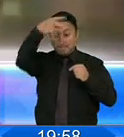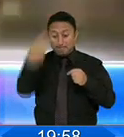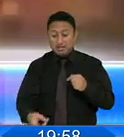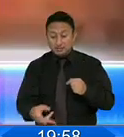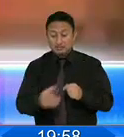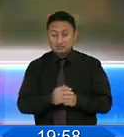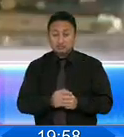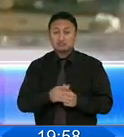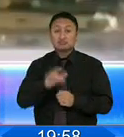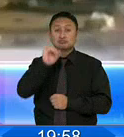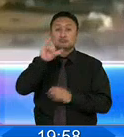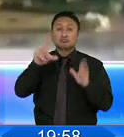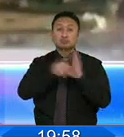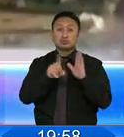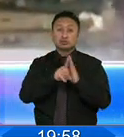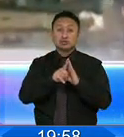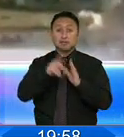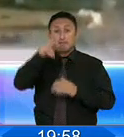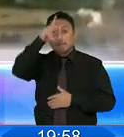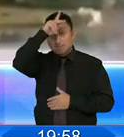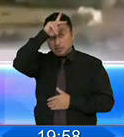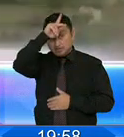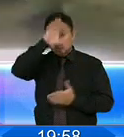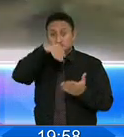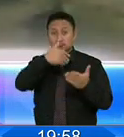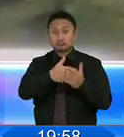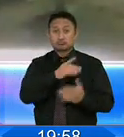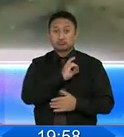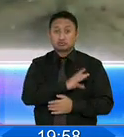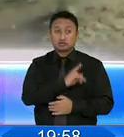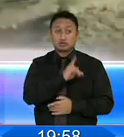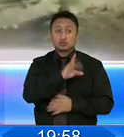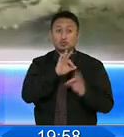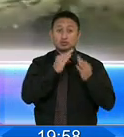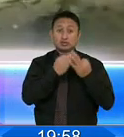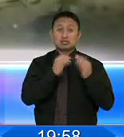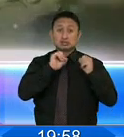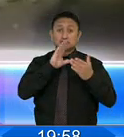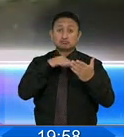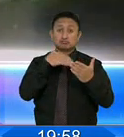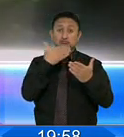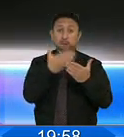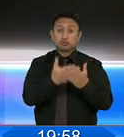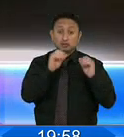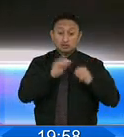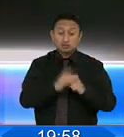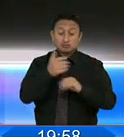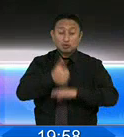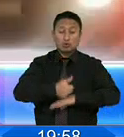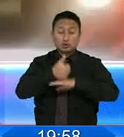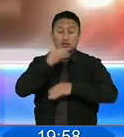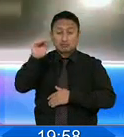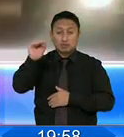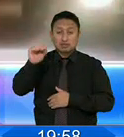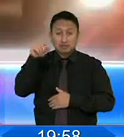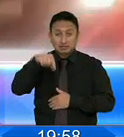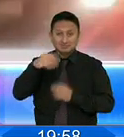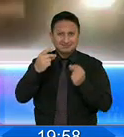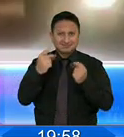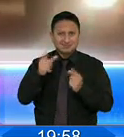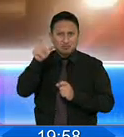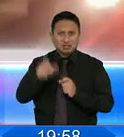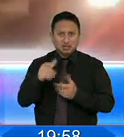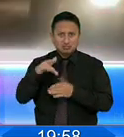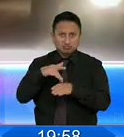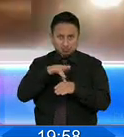paso ilegal en la frontera de Perú hacia Chile. Los familiares que sí lograron llegar dieron aviso a las autoridades, quienes desplazaron personal de